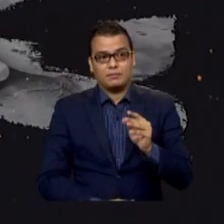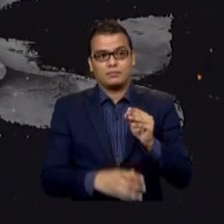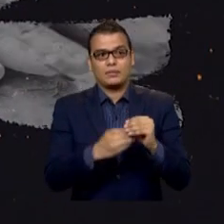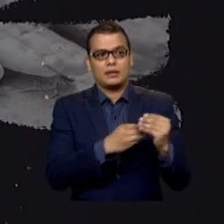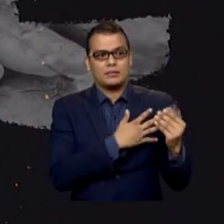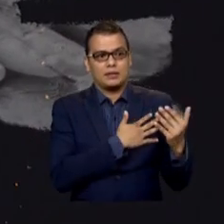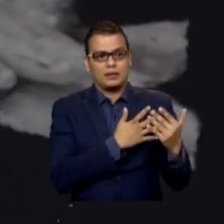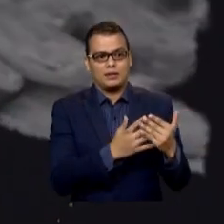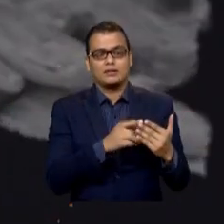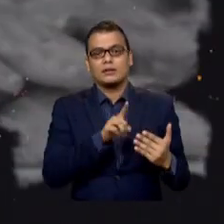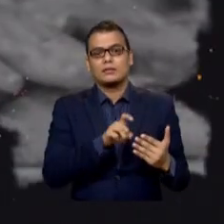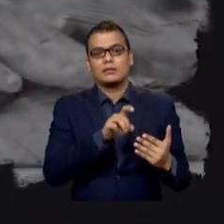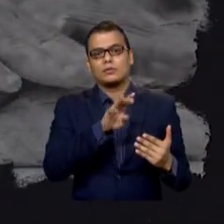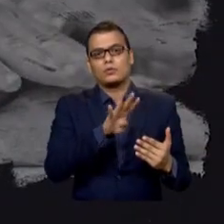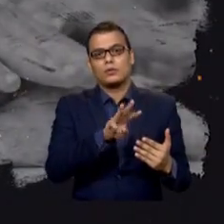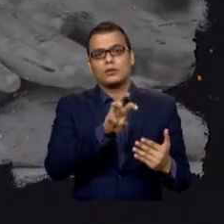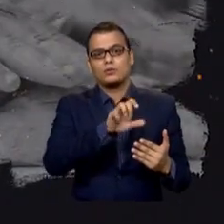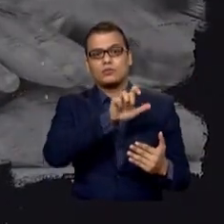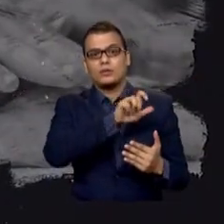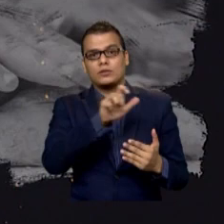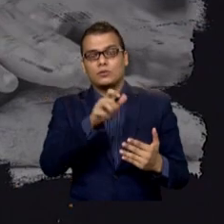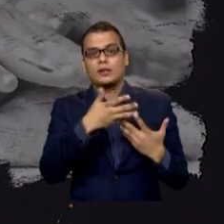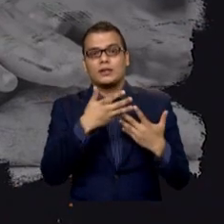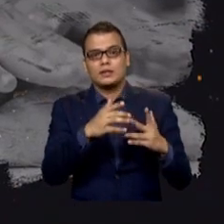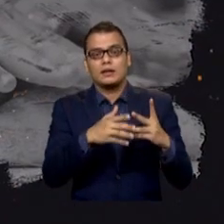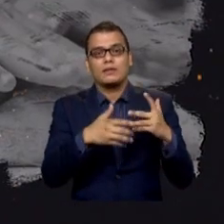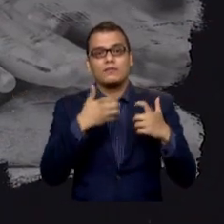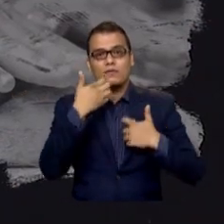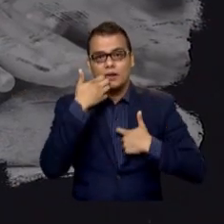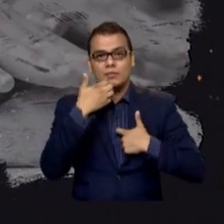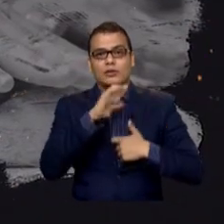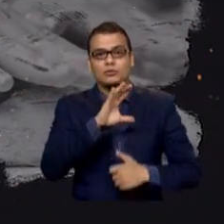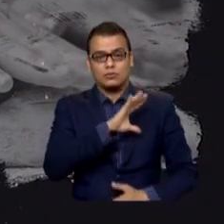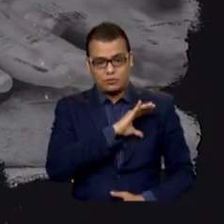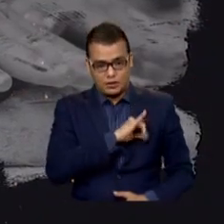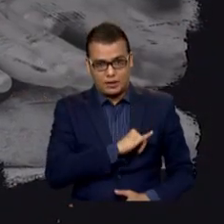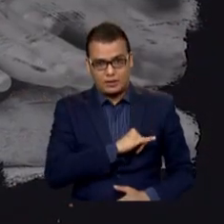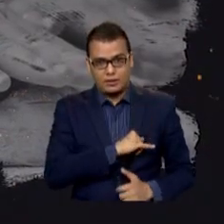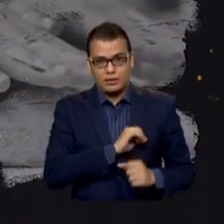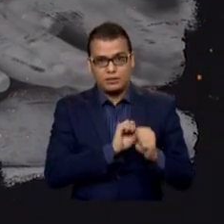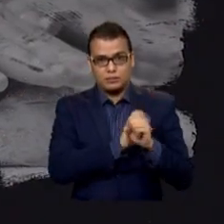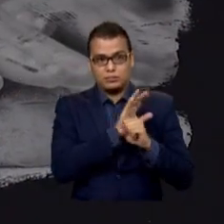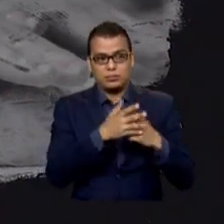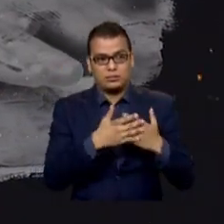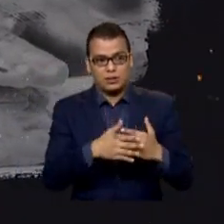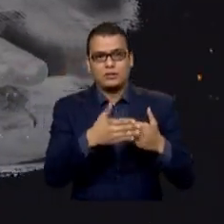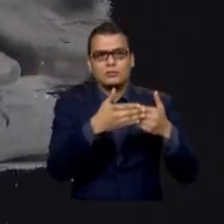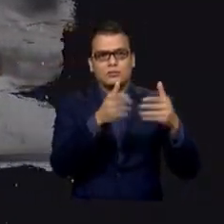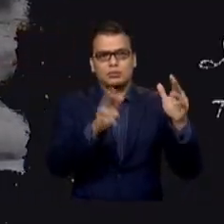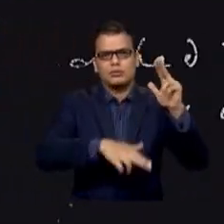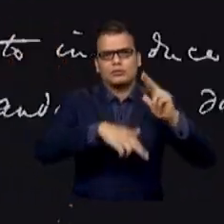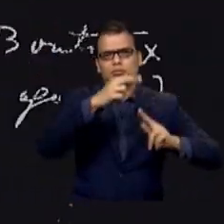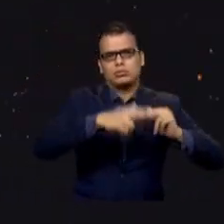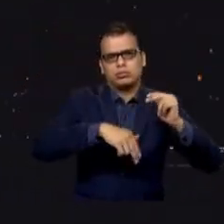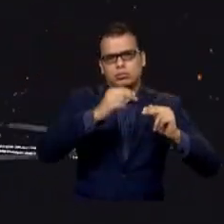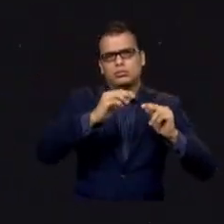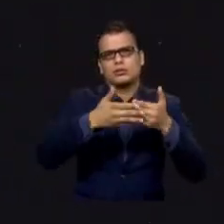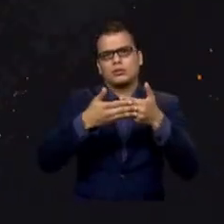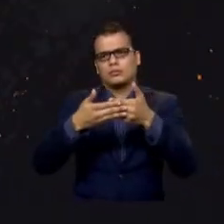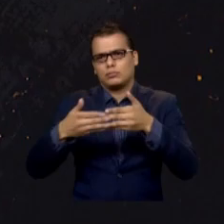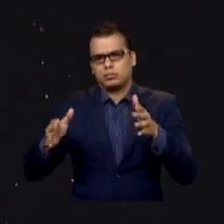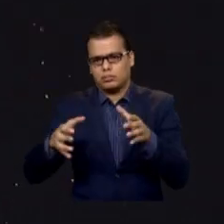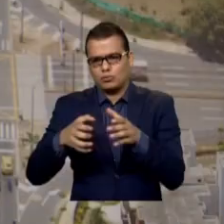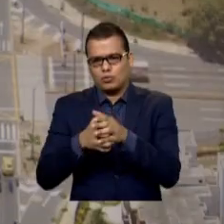un total de 648 casos por COVID-19, se reactivaron los sectores de la industria y manufactura por